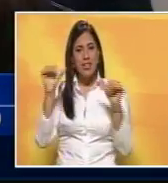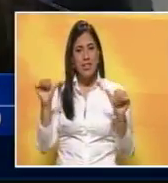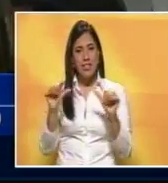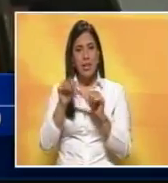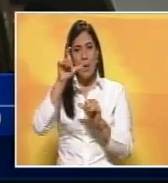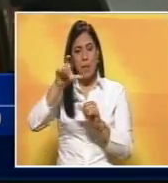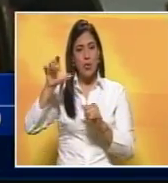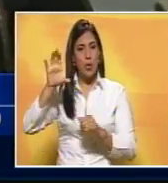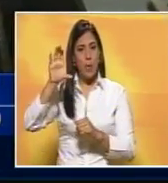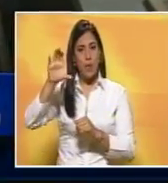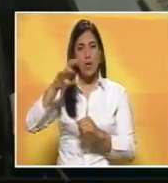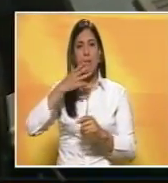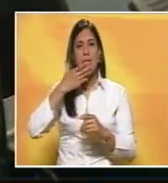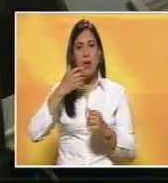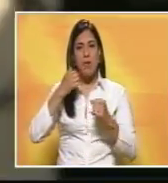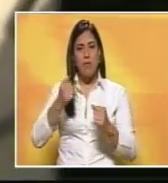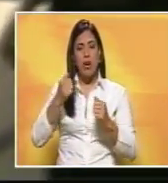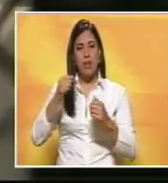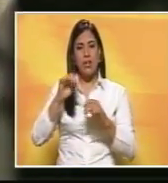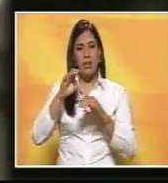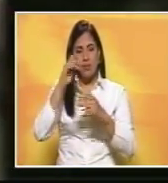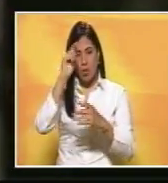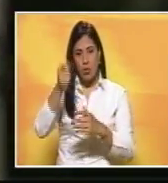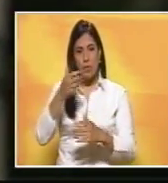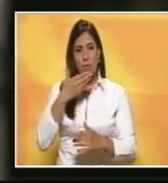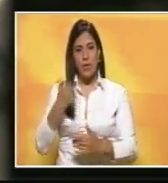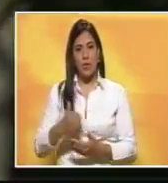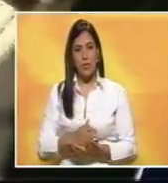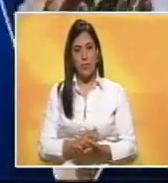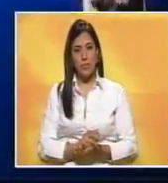de inmigración del país por uno basado en el mérito.